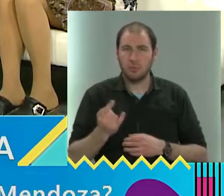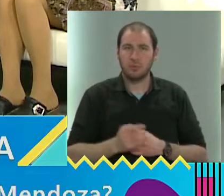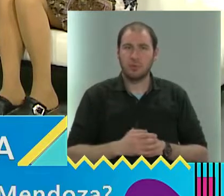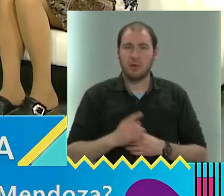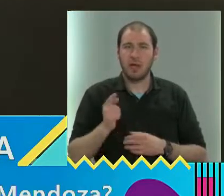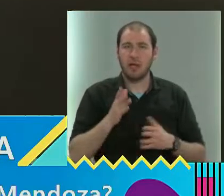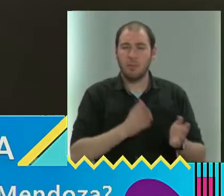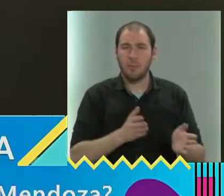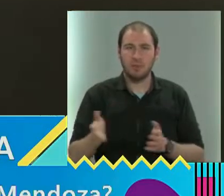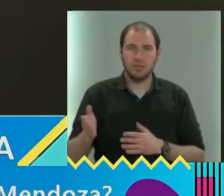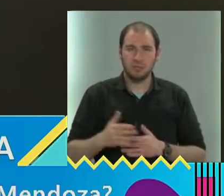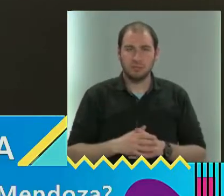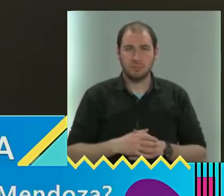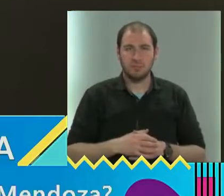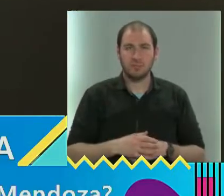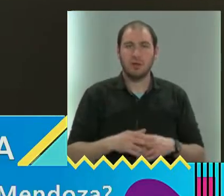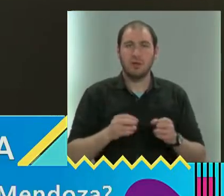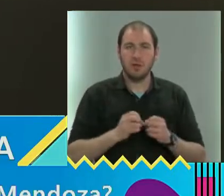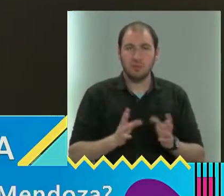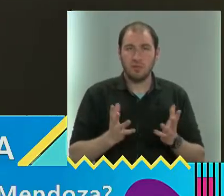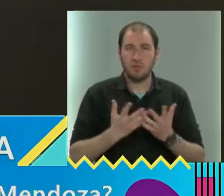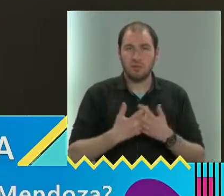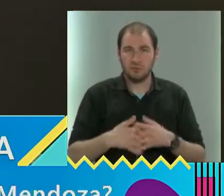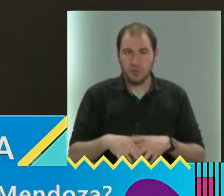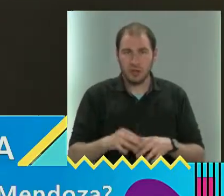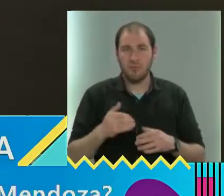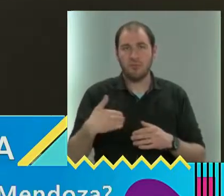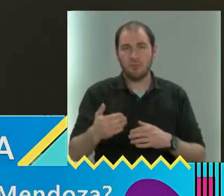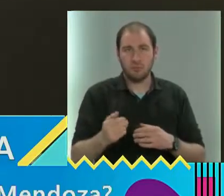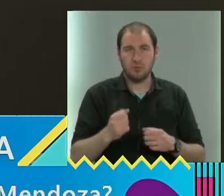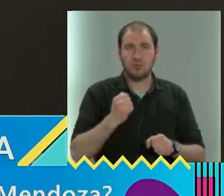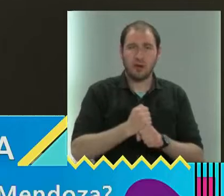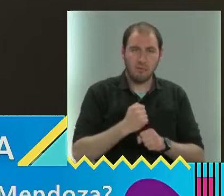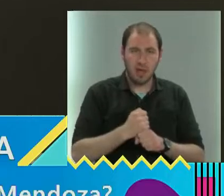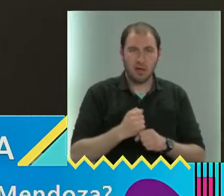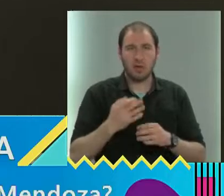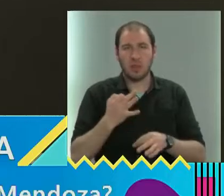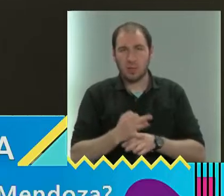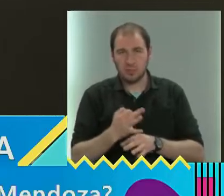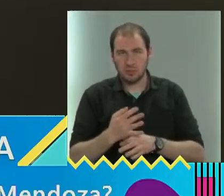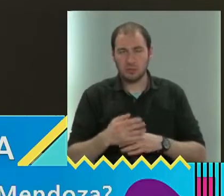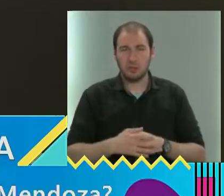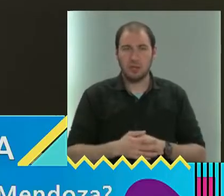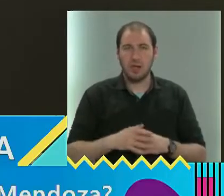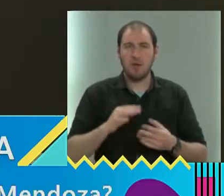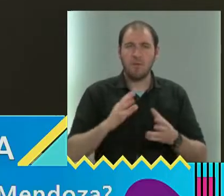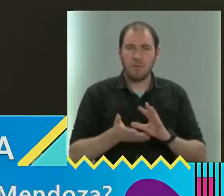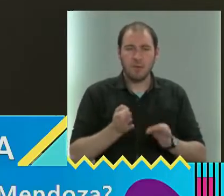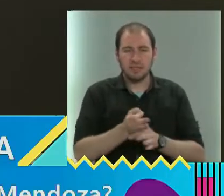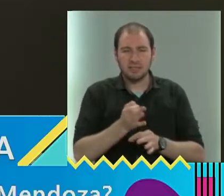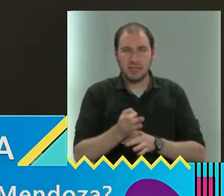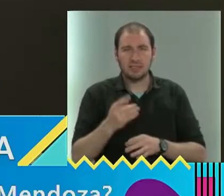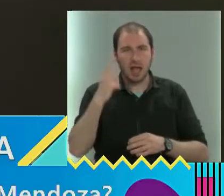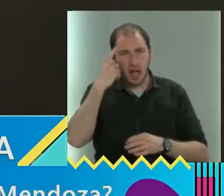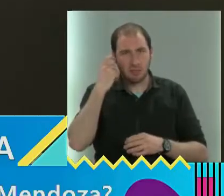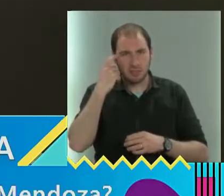estos procesos de empezar a fusionar lo que tiene que ver el futuro con el empleo, con la educación, las metodologías de enseñanza y